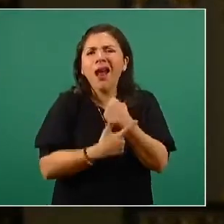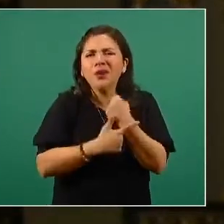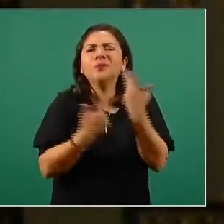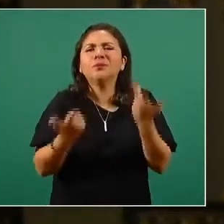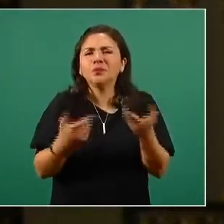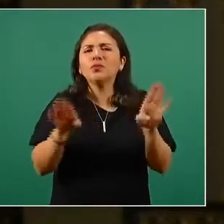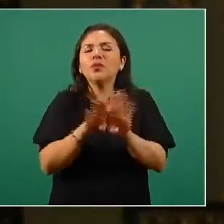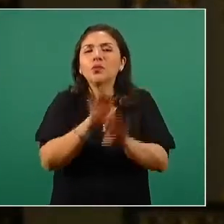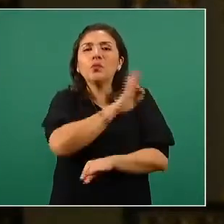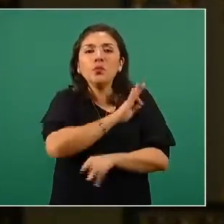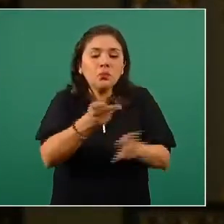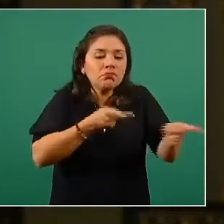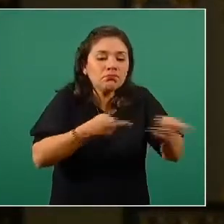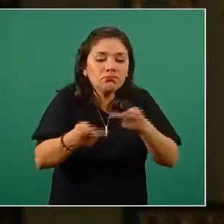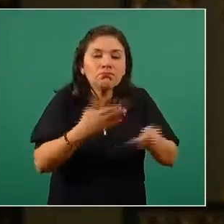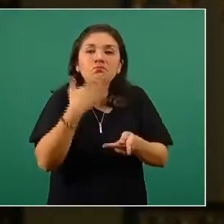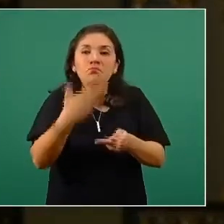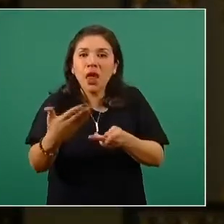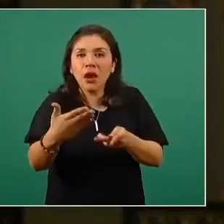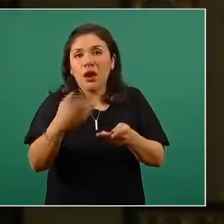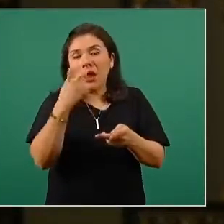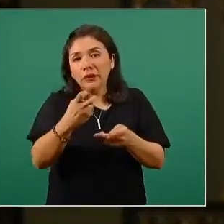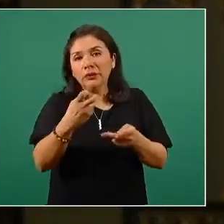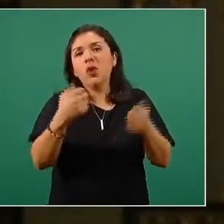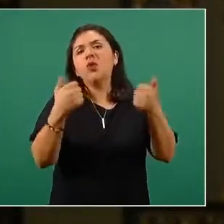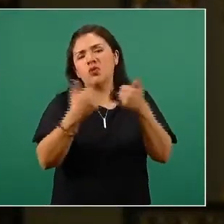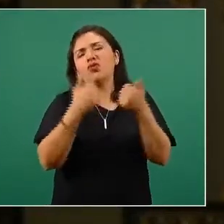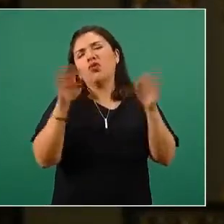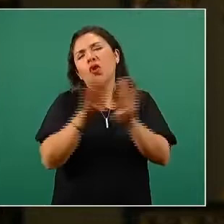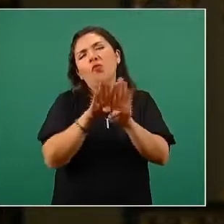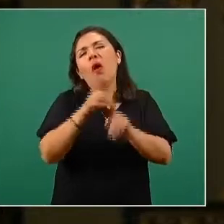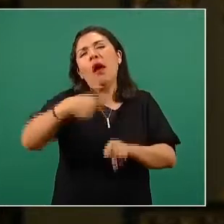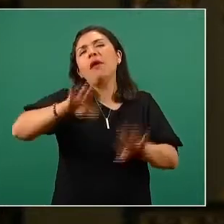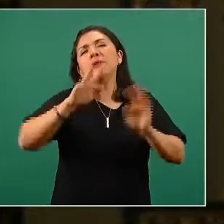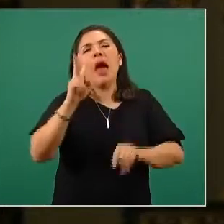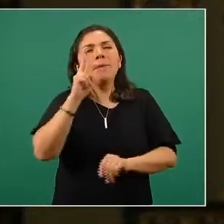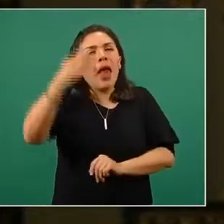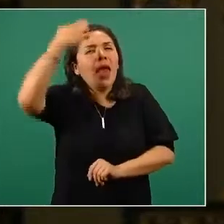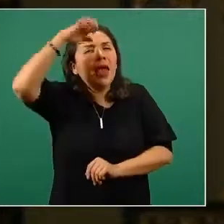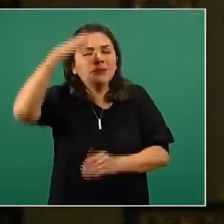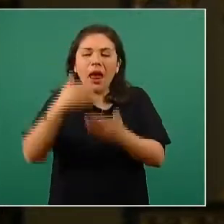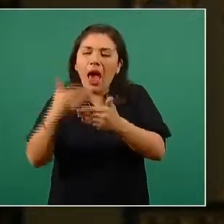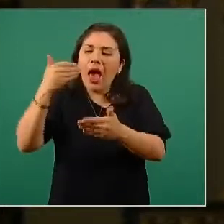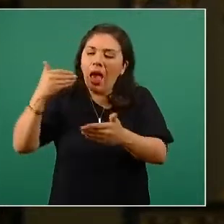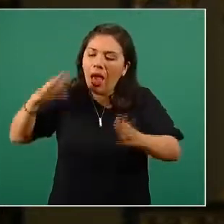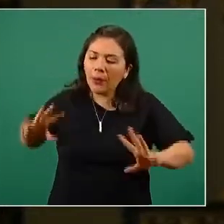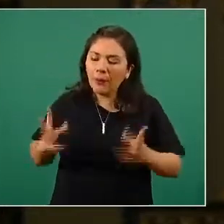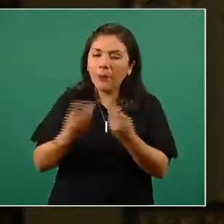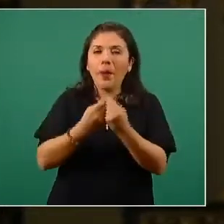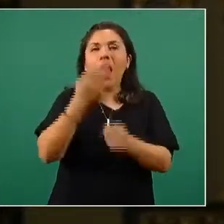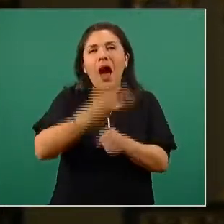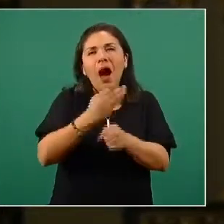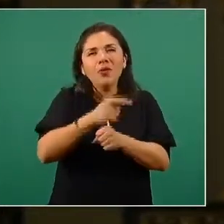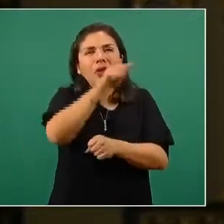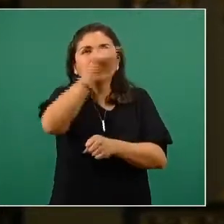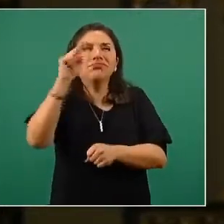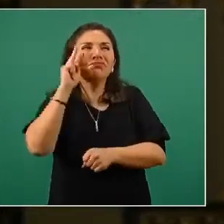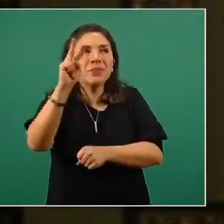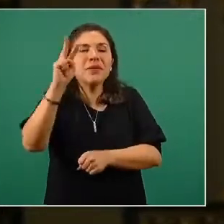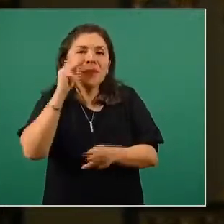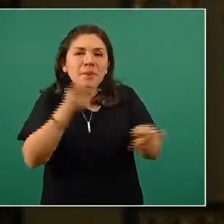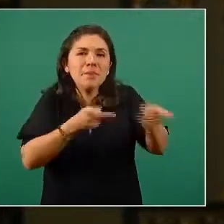cosas así que se pudiera generar, digo, ya con base con base en la experiencia que se